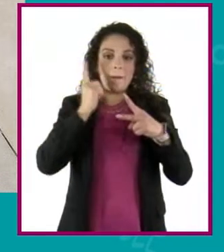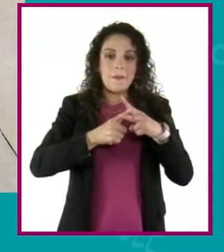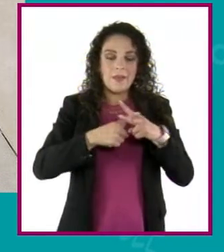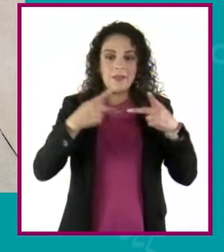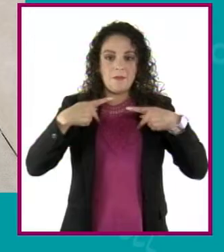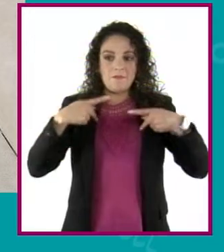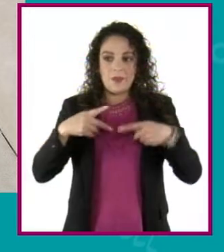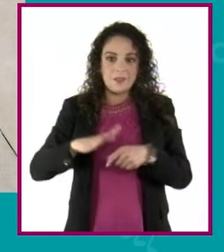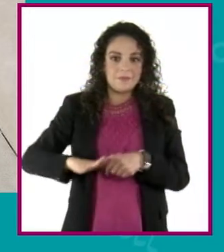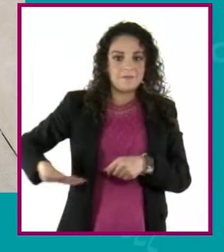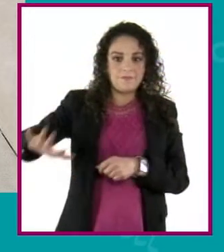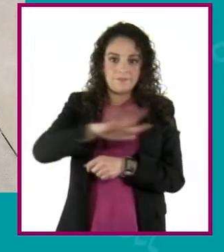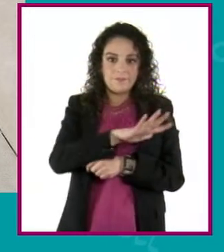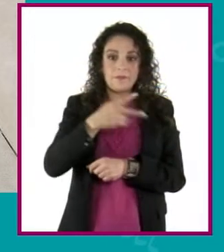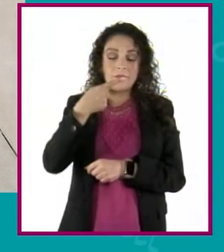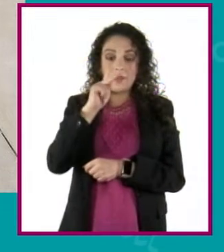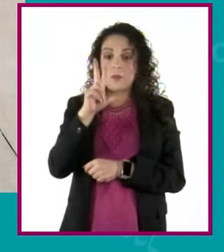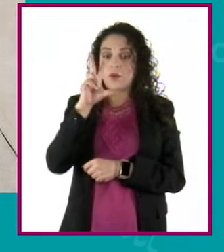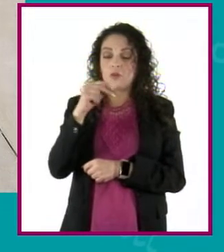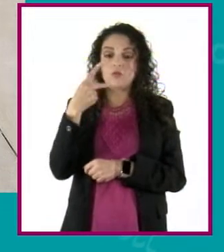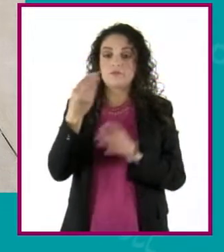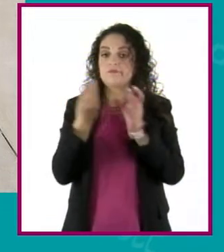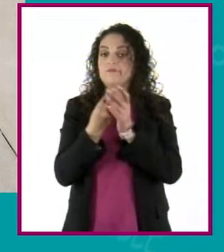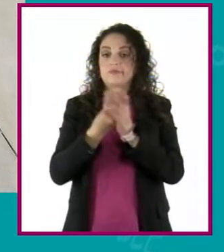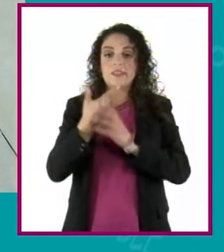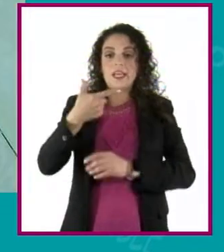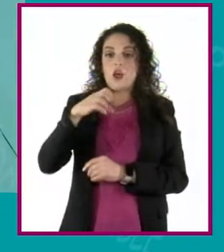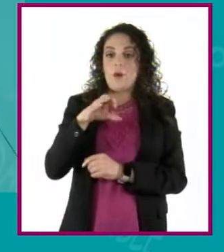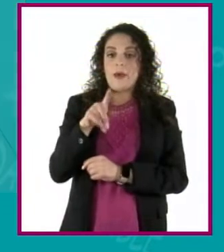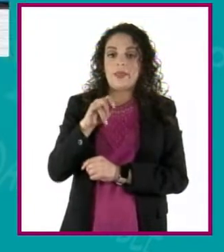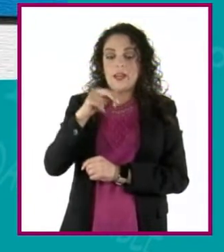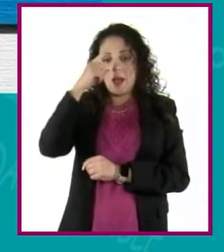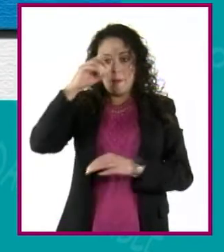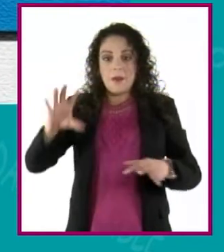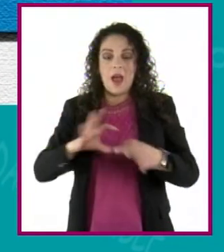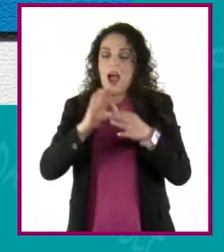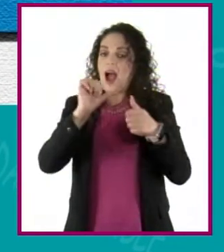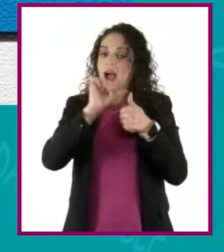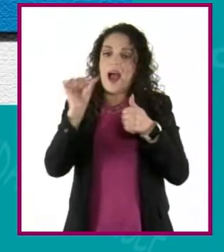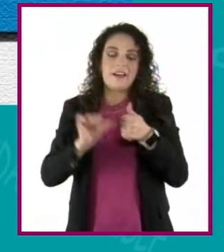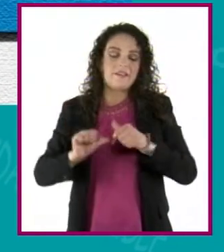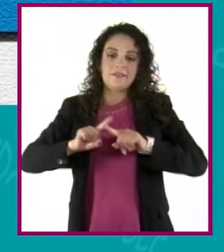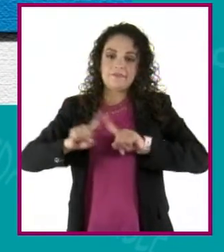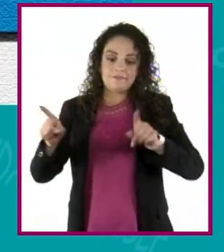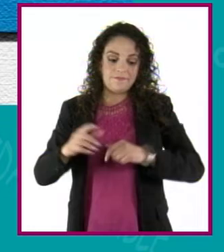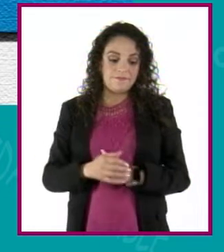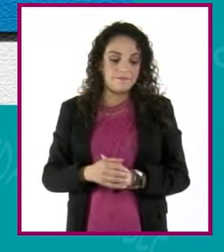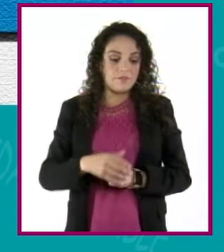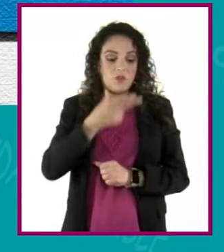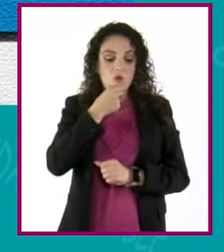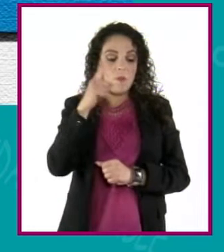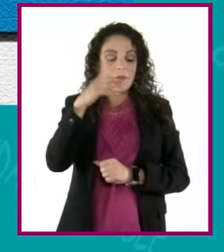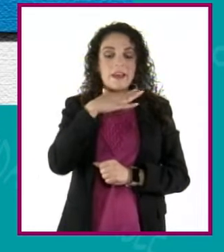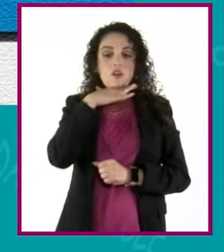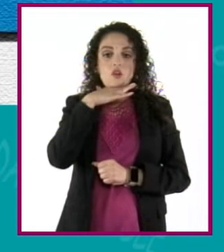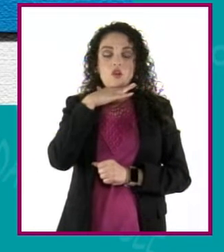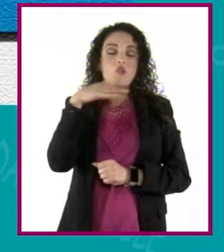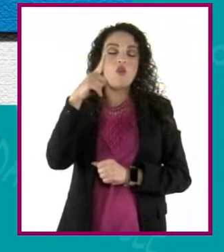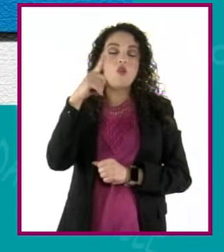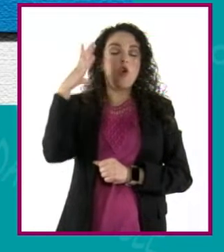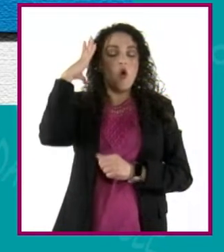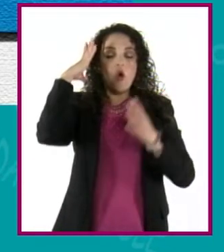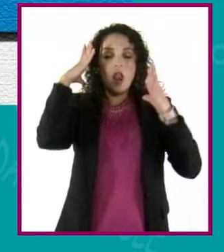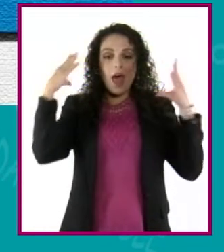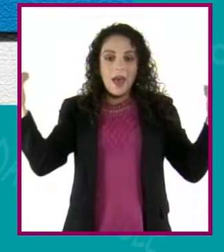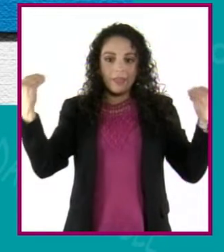en la abstracción geométrica con posibilidades artísticas. Piet Montet, artista plástico holandés, buscaba plasmar en su obra